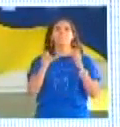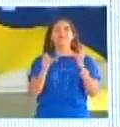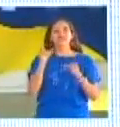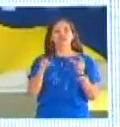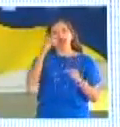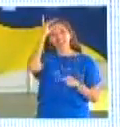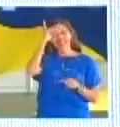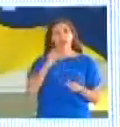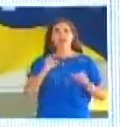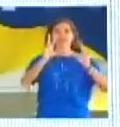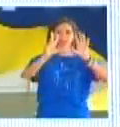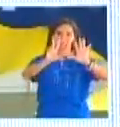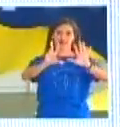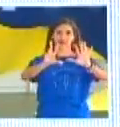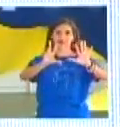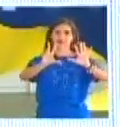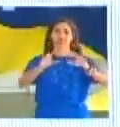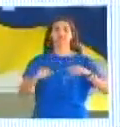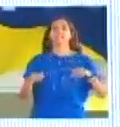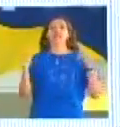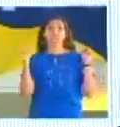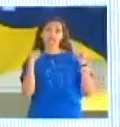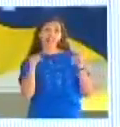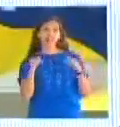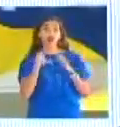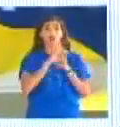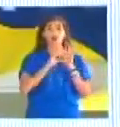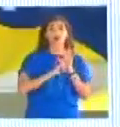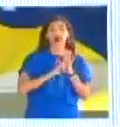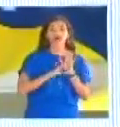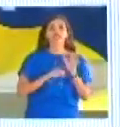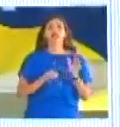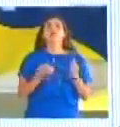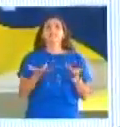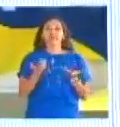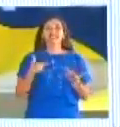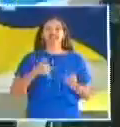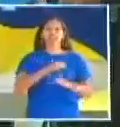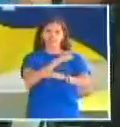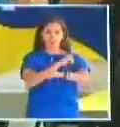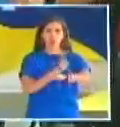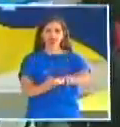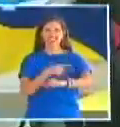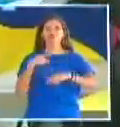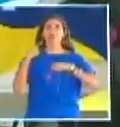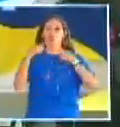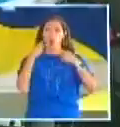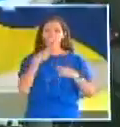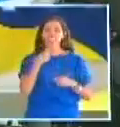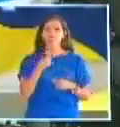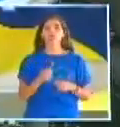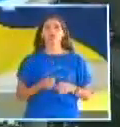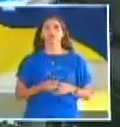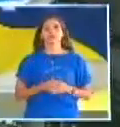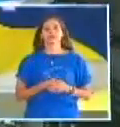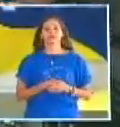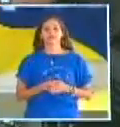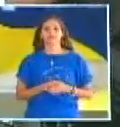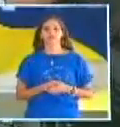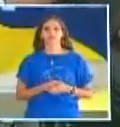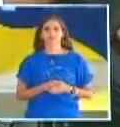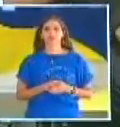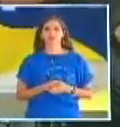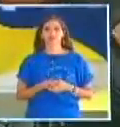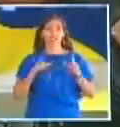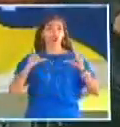alguna discapacidad que a partir de esta constituyente van a tener plenos poderes políticos. Así es.